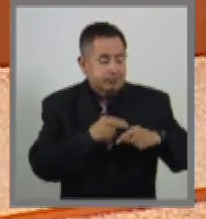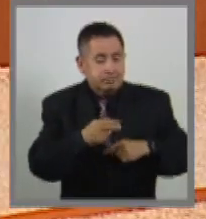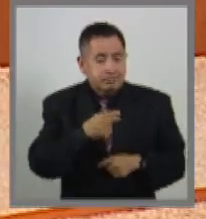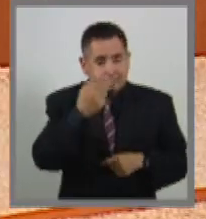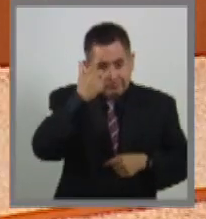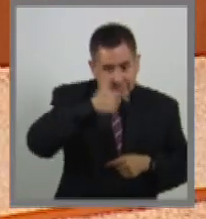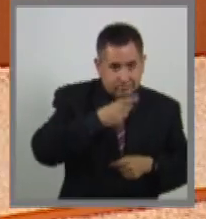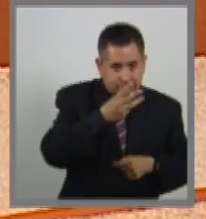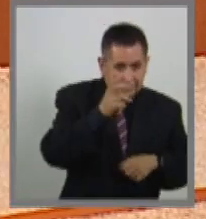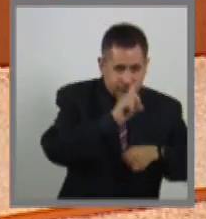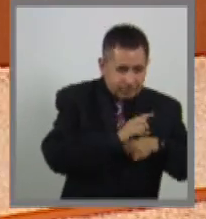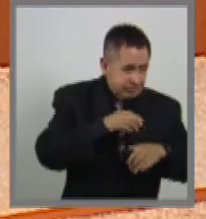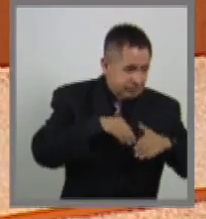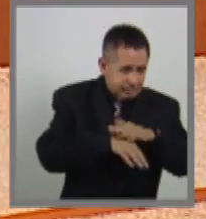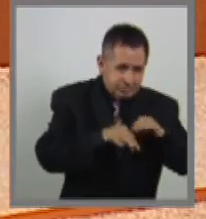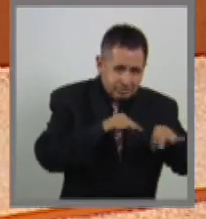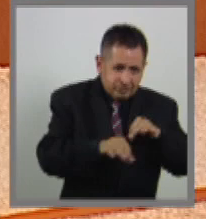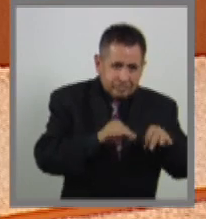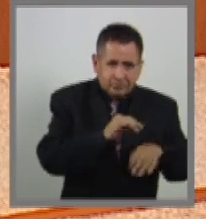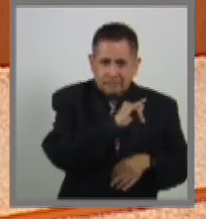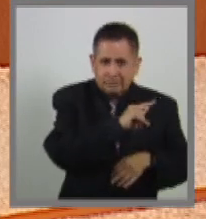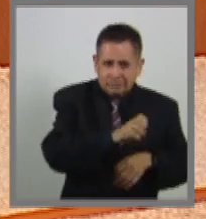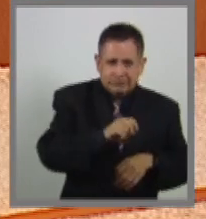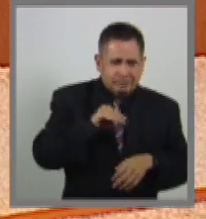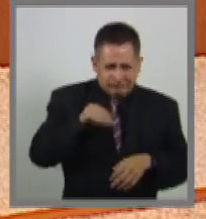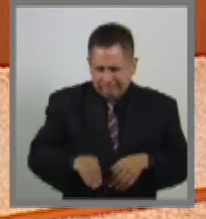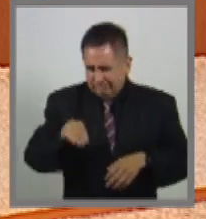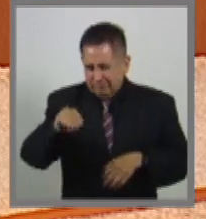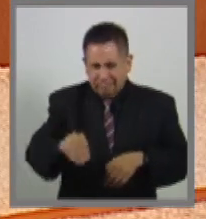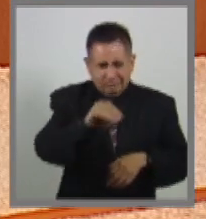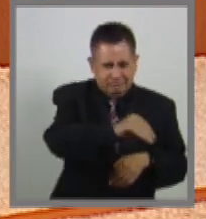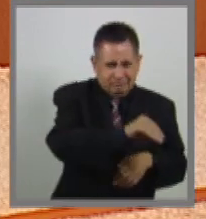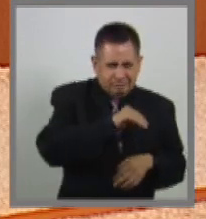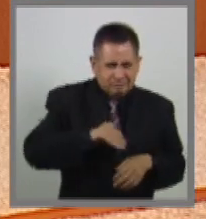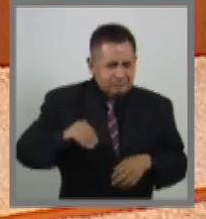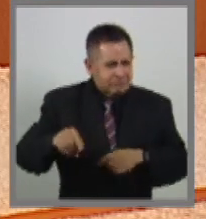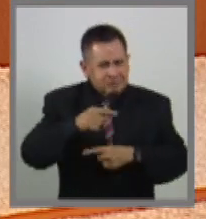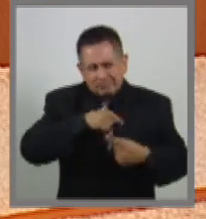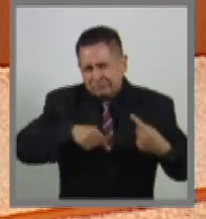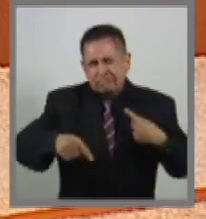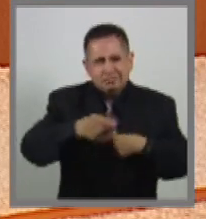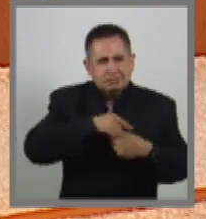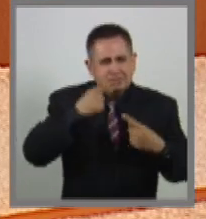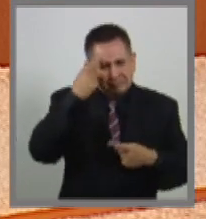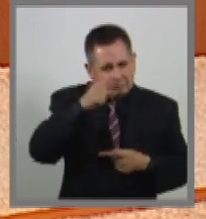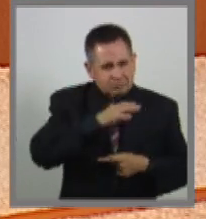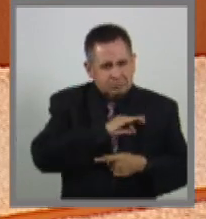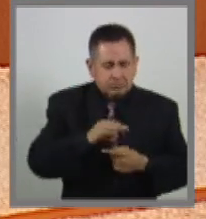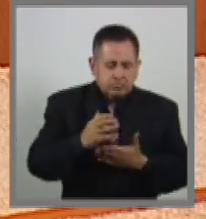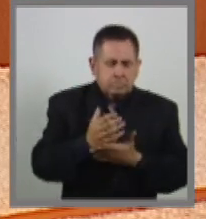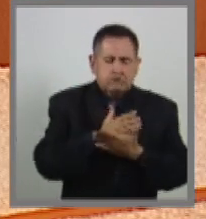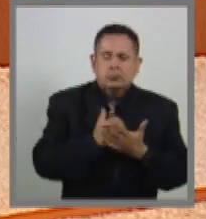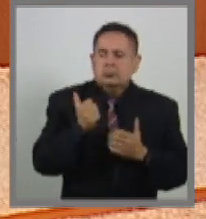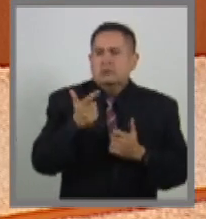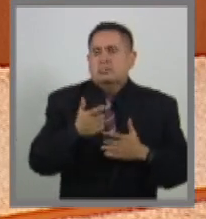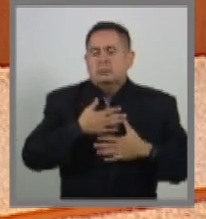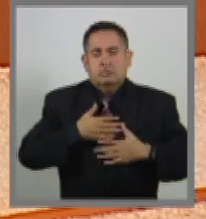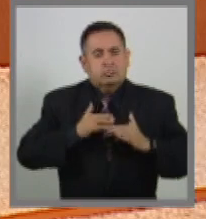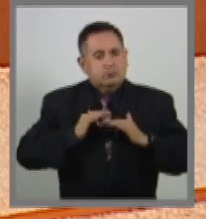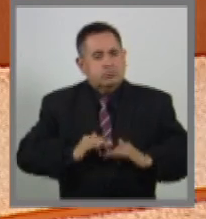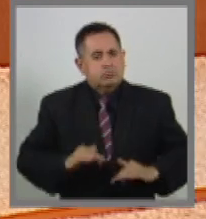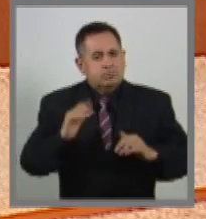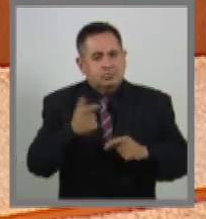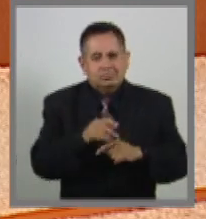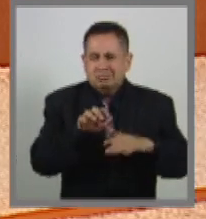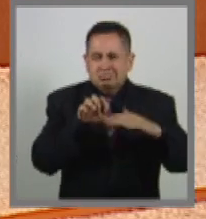a la semana, tienen que trabajar en el ISSSTE en las noches, para poder tener un ingreso que no le llega